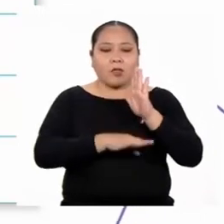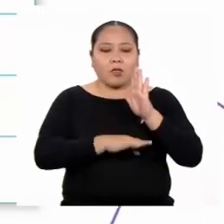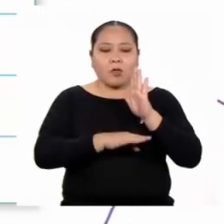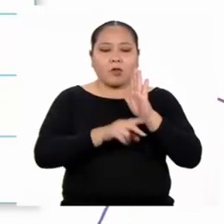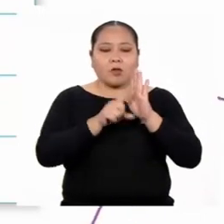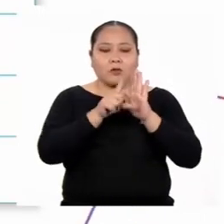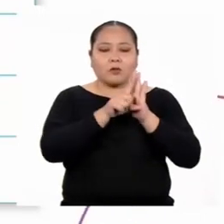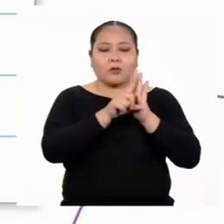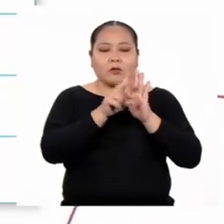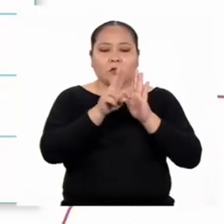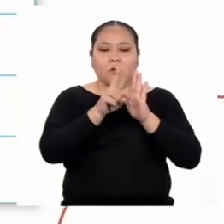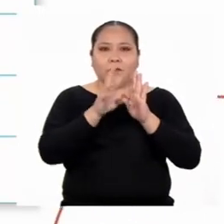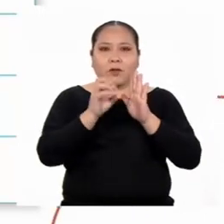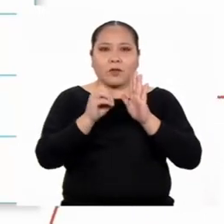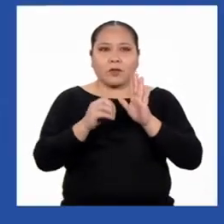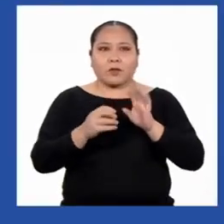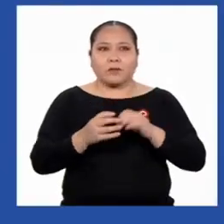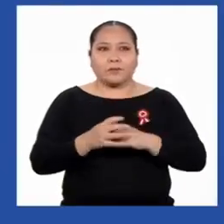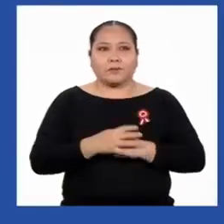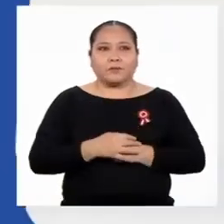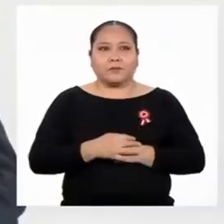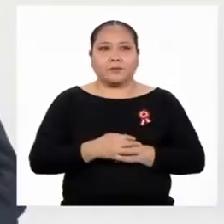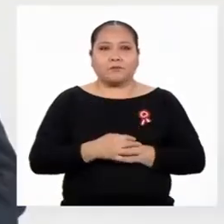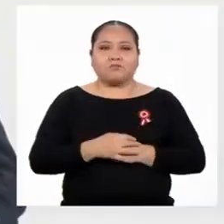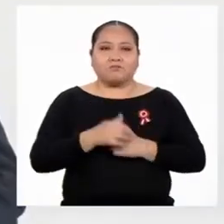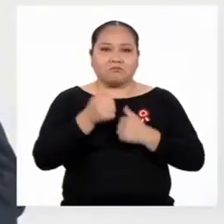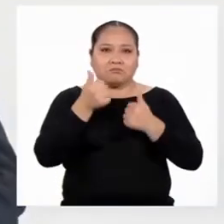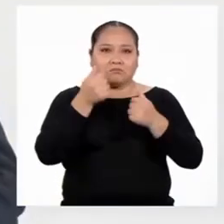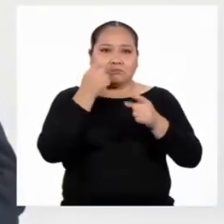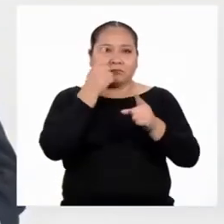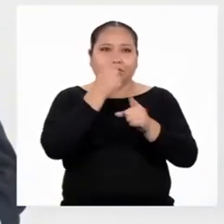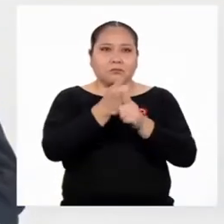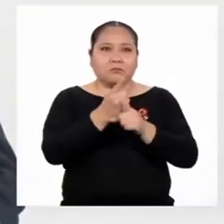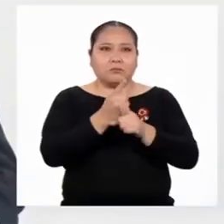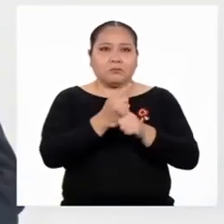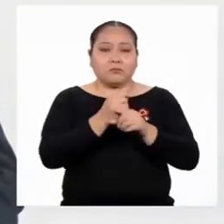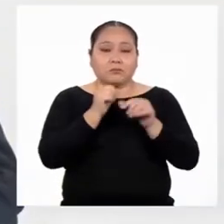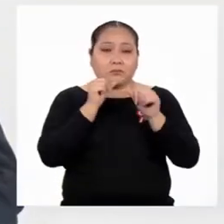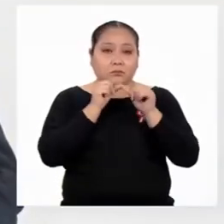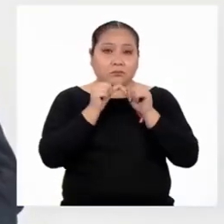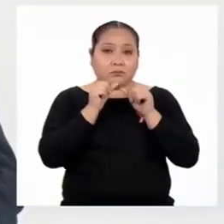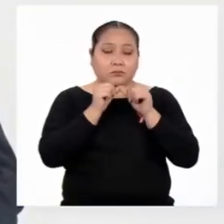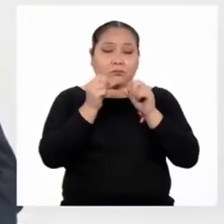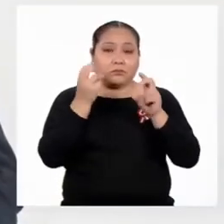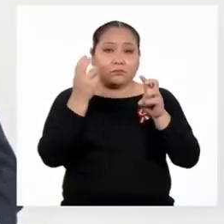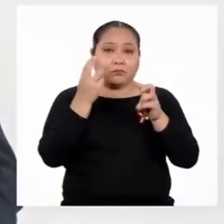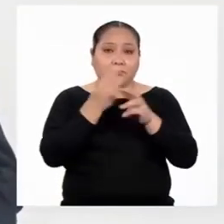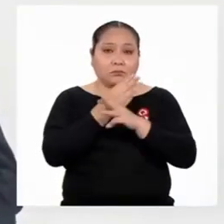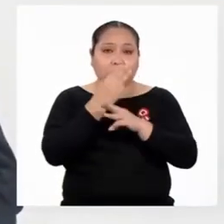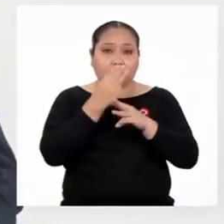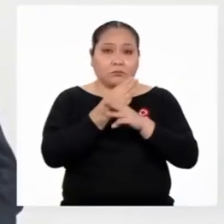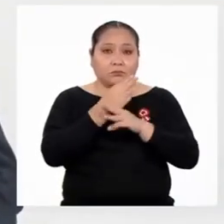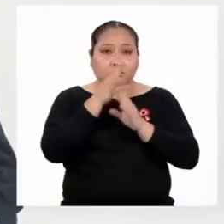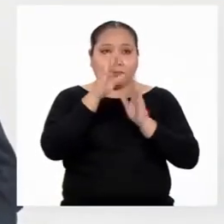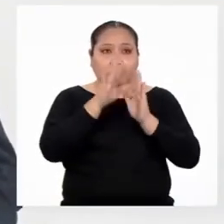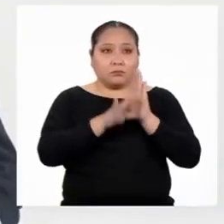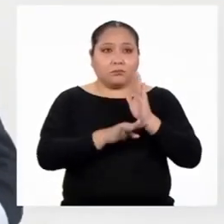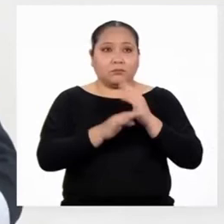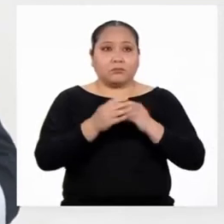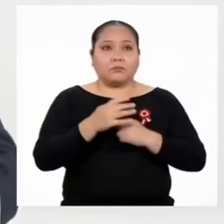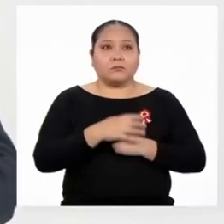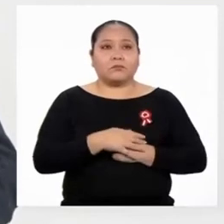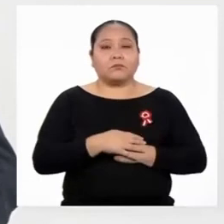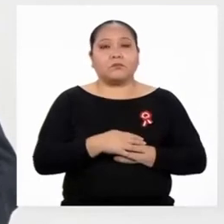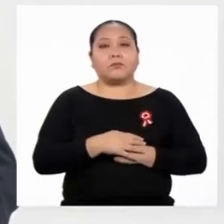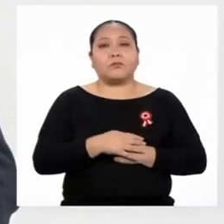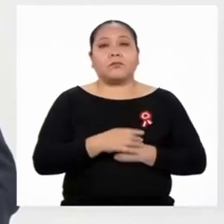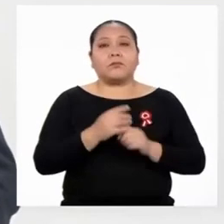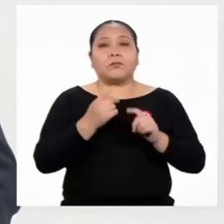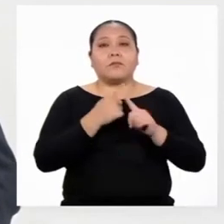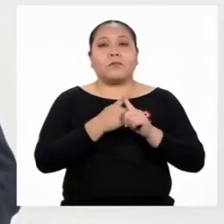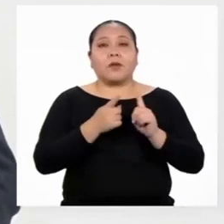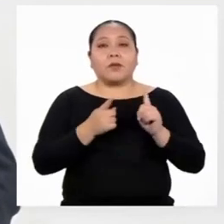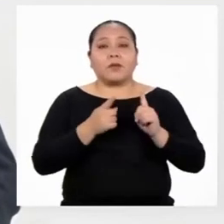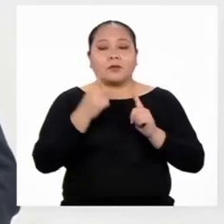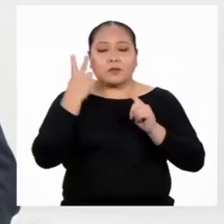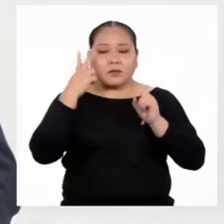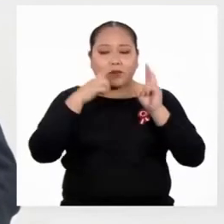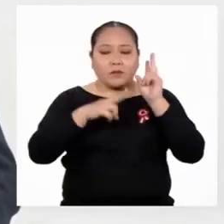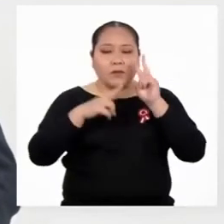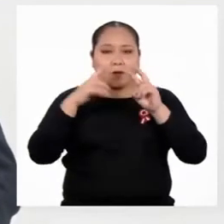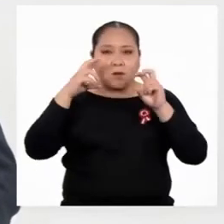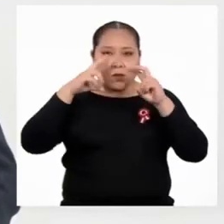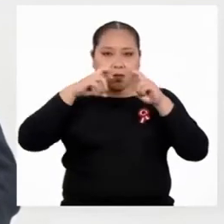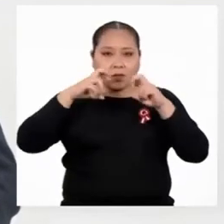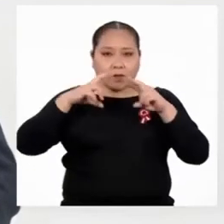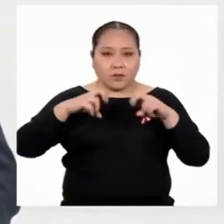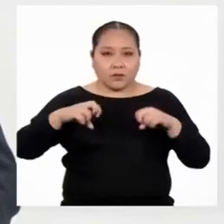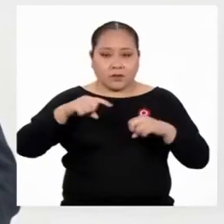a 120. Es correcto, matemáticamente se lee de esa forma. Pero si nos ponemos a analizar